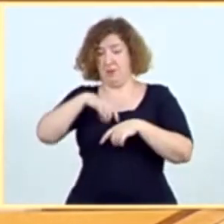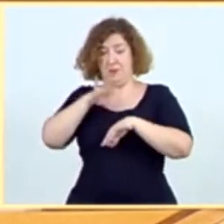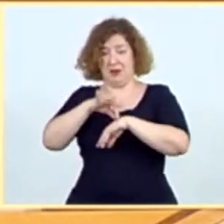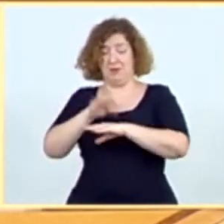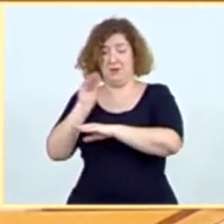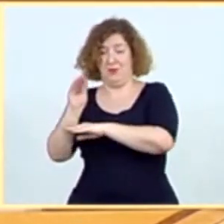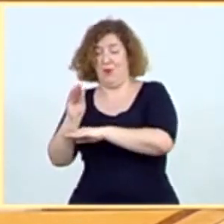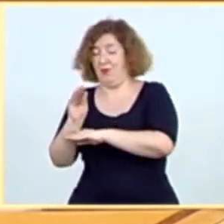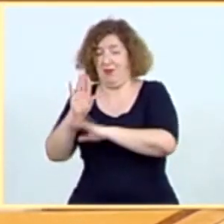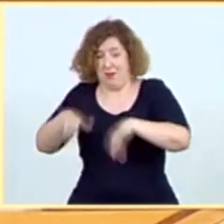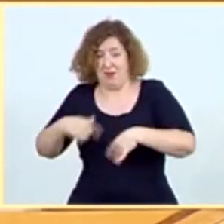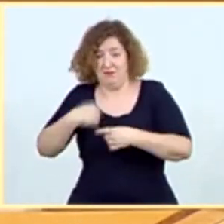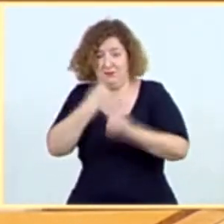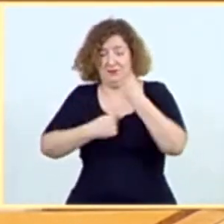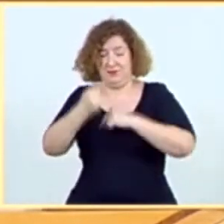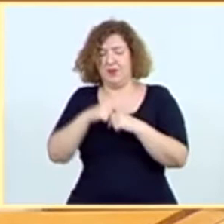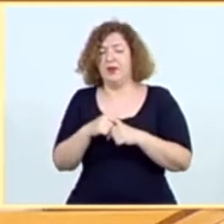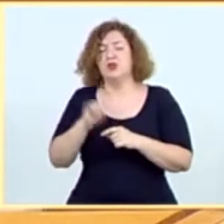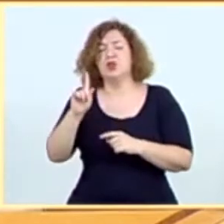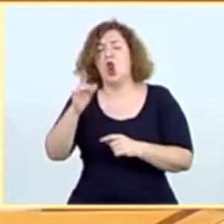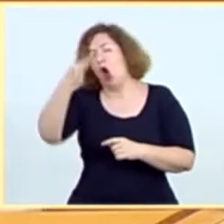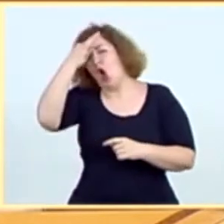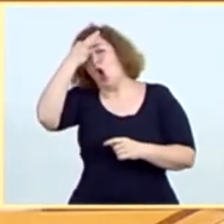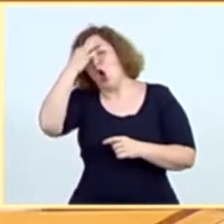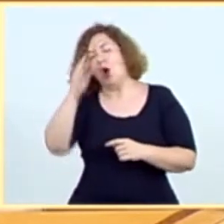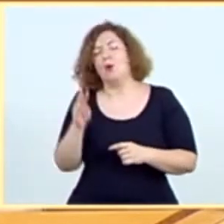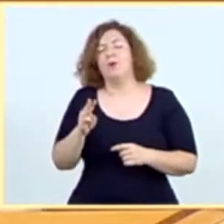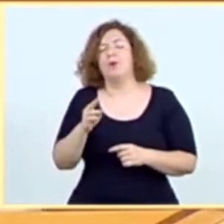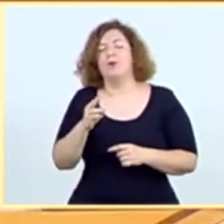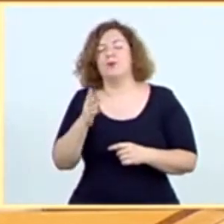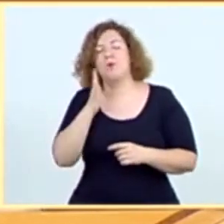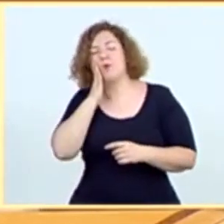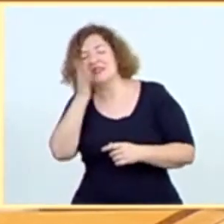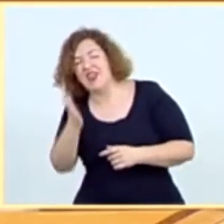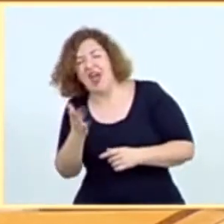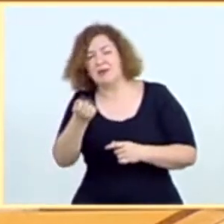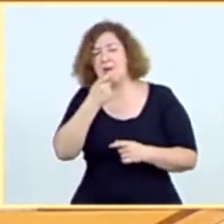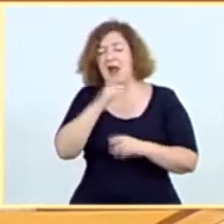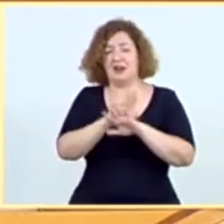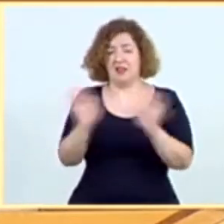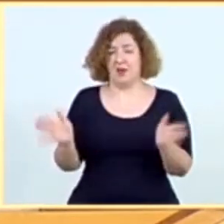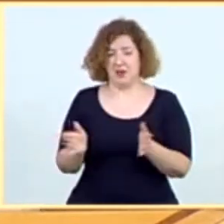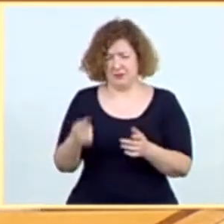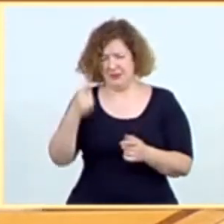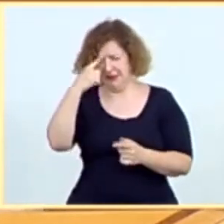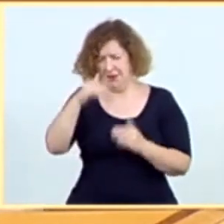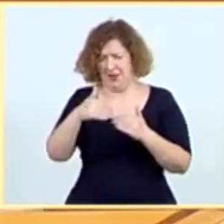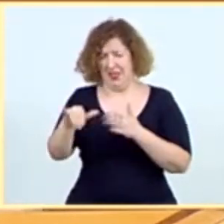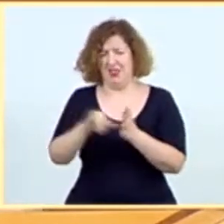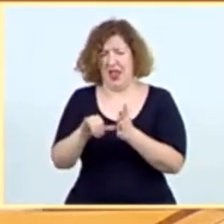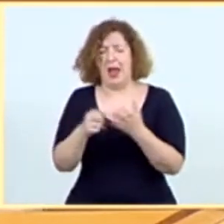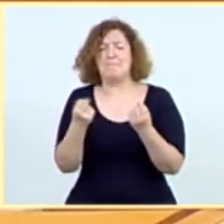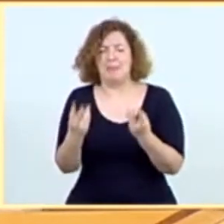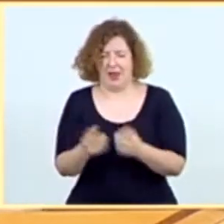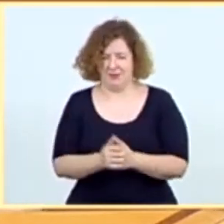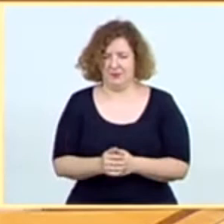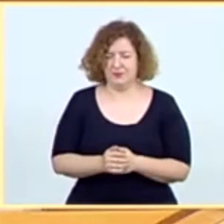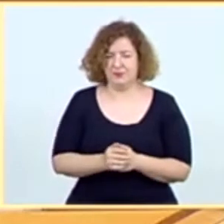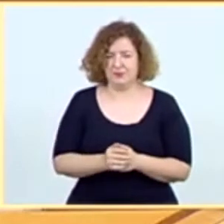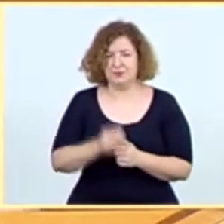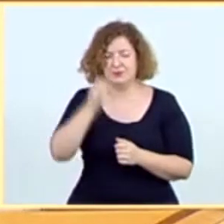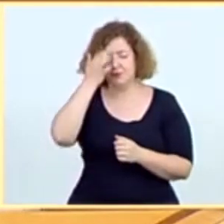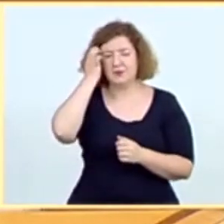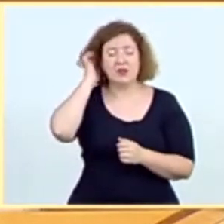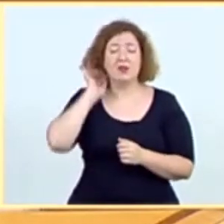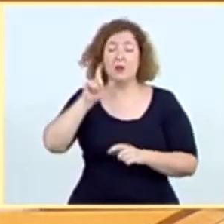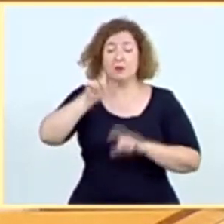de tratamiento, salvo paracetamol y mórfico y sedantes en algunos centros. Ya sabemos para qué. A su vez, los pocos profesionales que allí